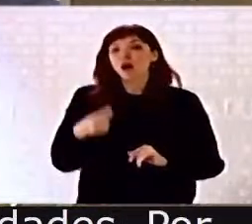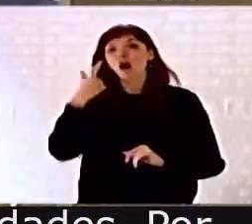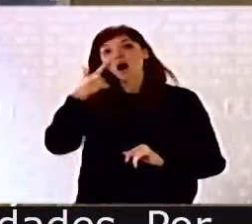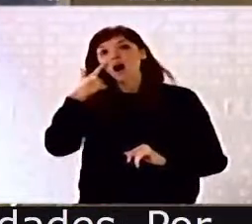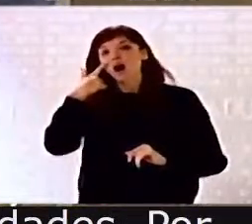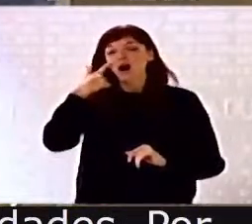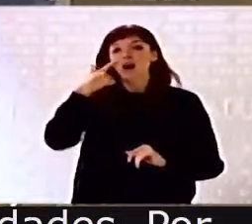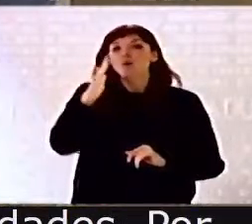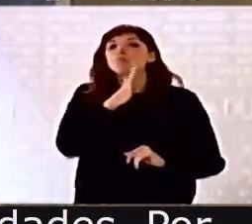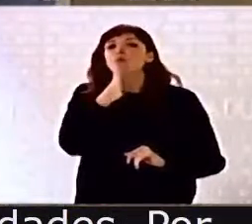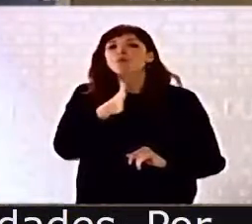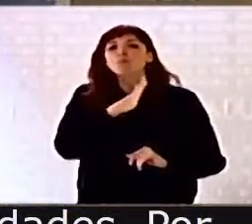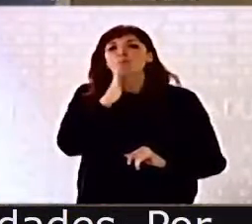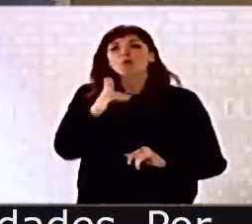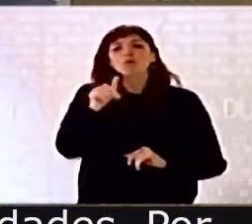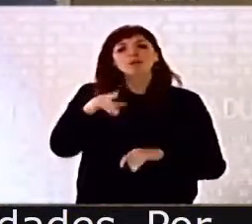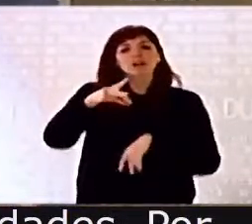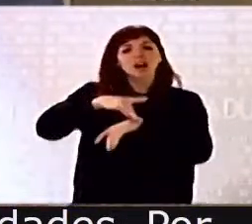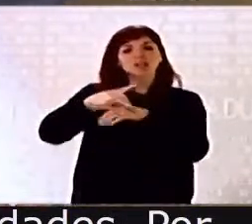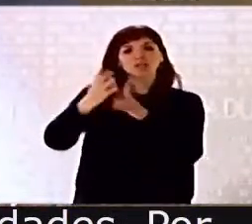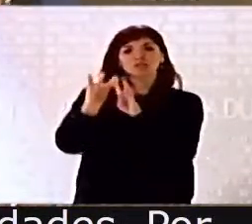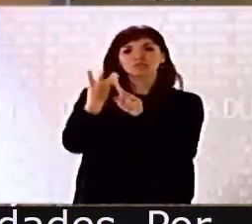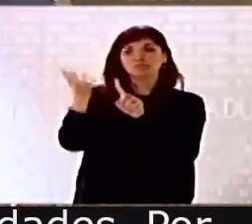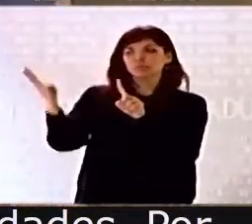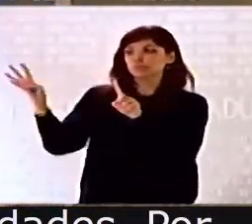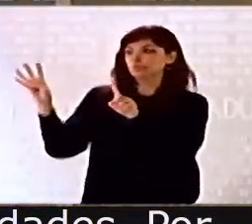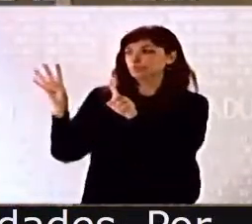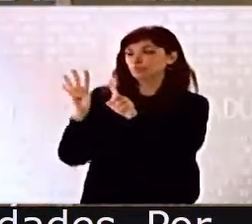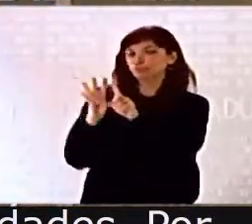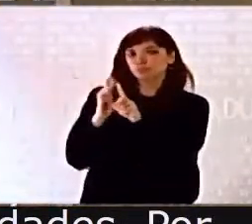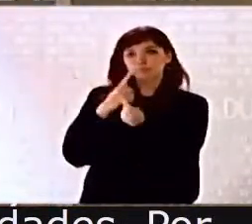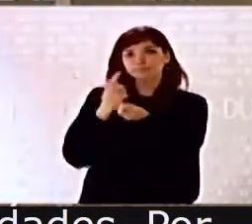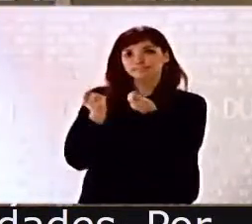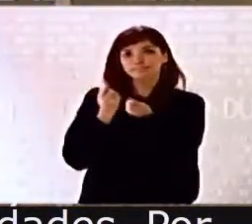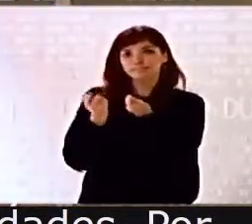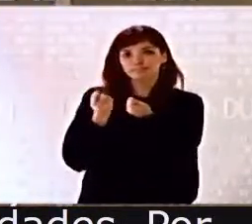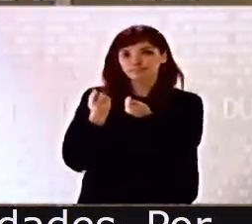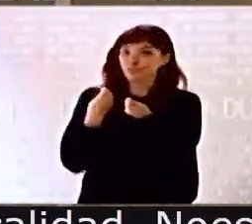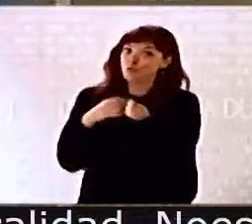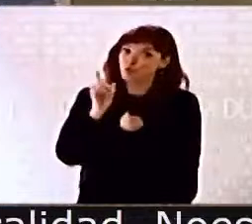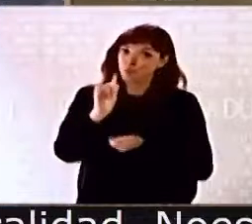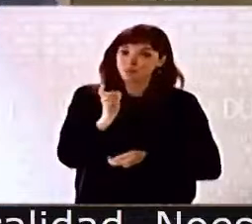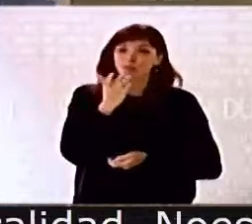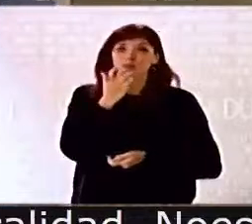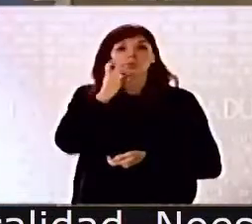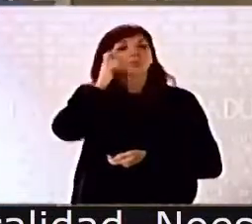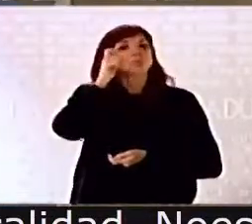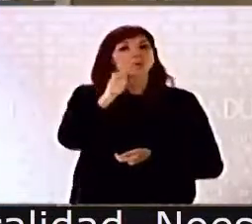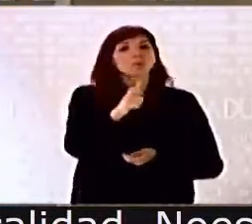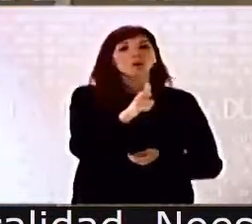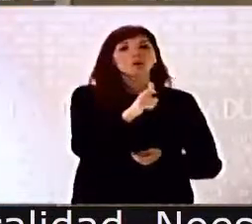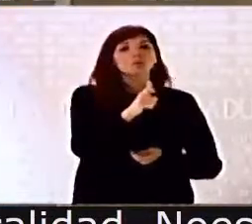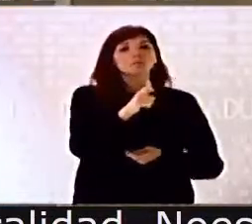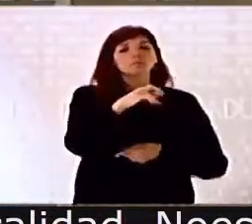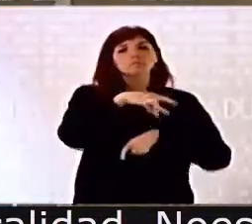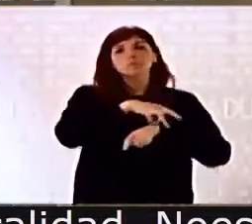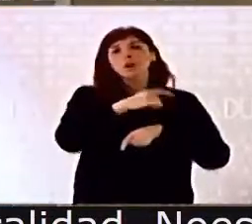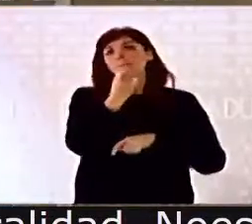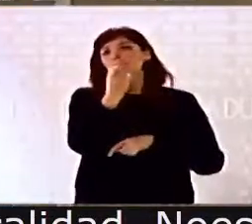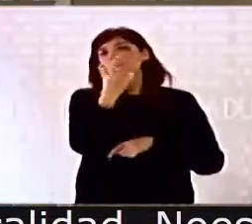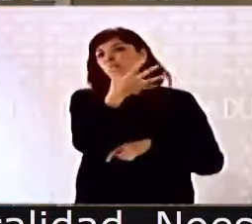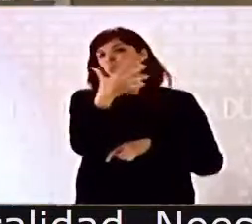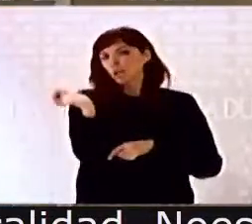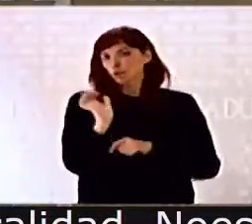de los casos dentro de la localidad. No es lo mismo una localidad que tiene una incidencia acumulada de 1.500 y pico, pero